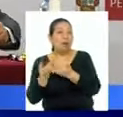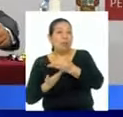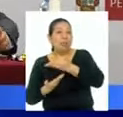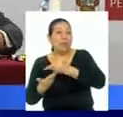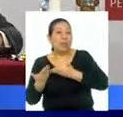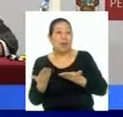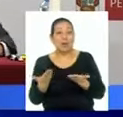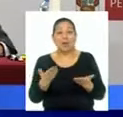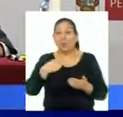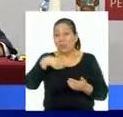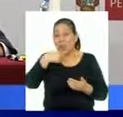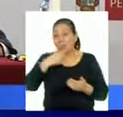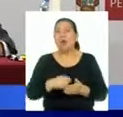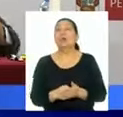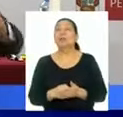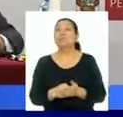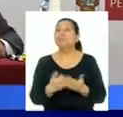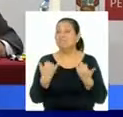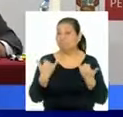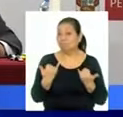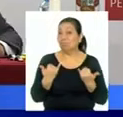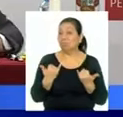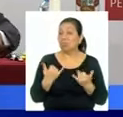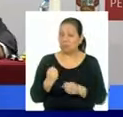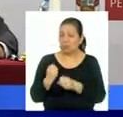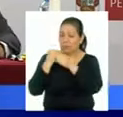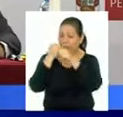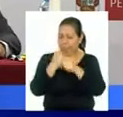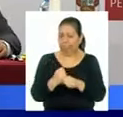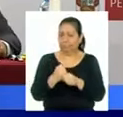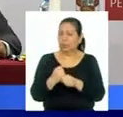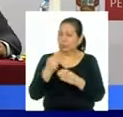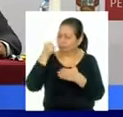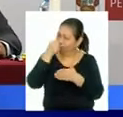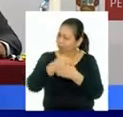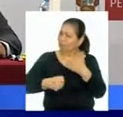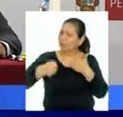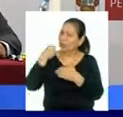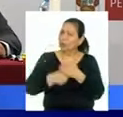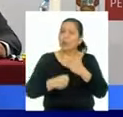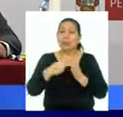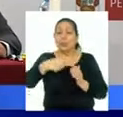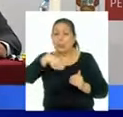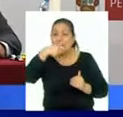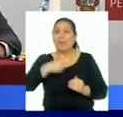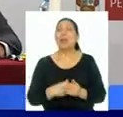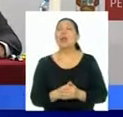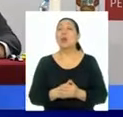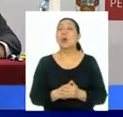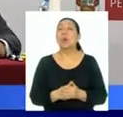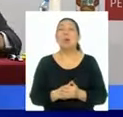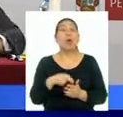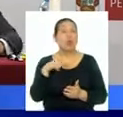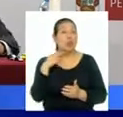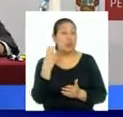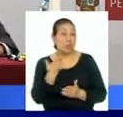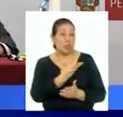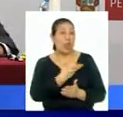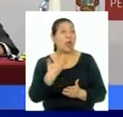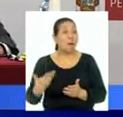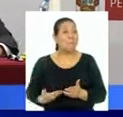tráfico ilícito de drogas. Entonces, estamos fortaleciendo la lucha contra las drogas. El gobierno aprobó